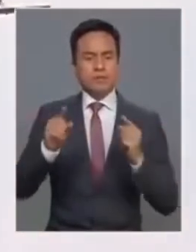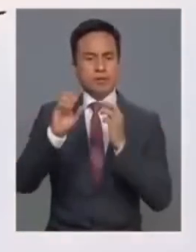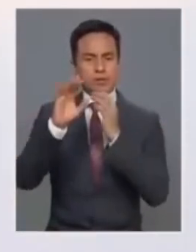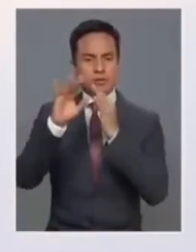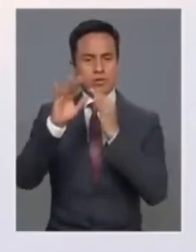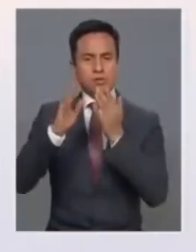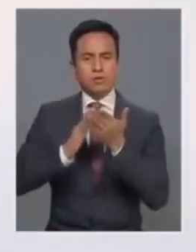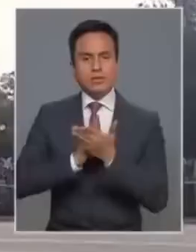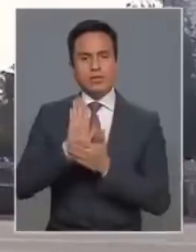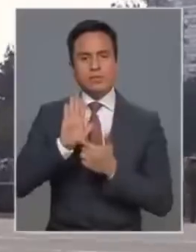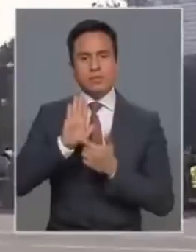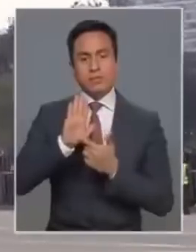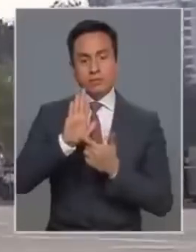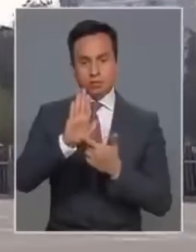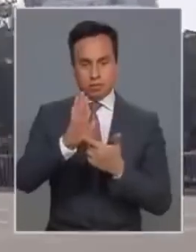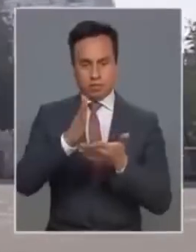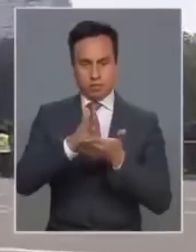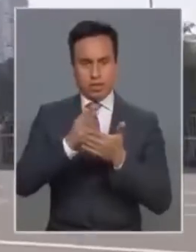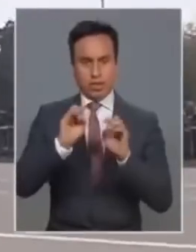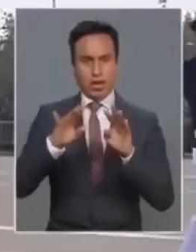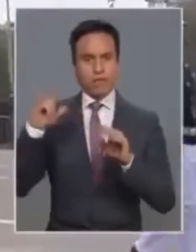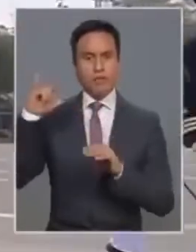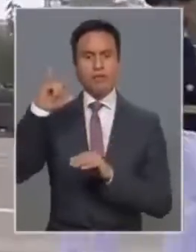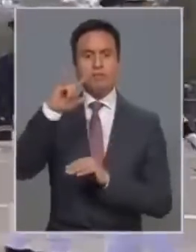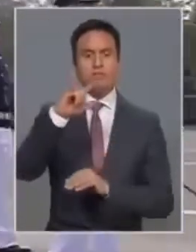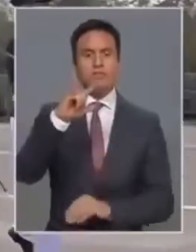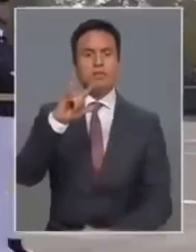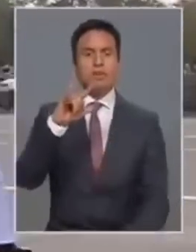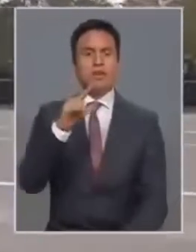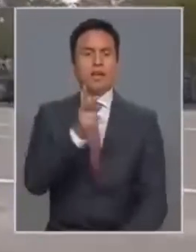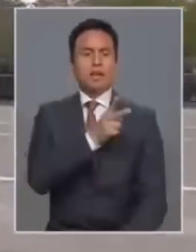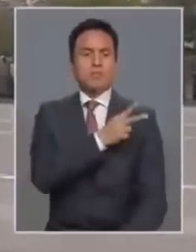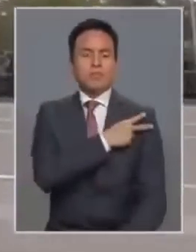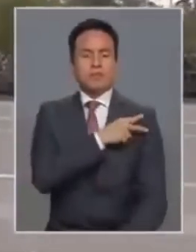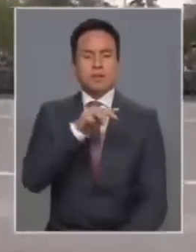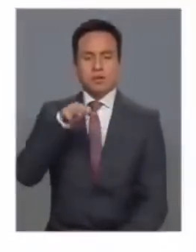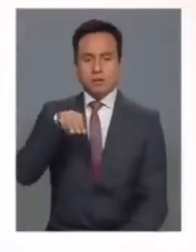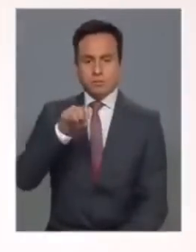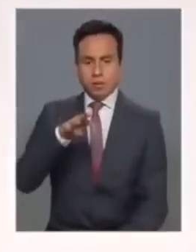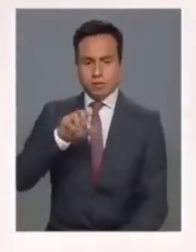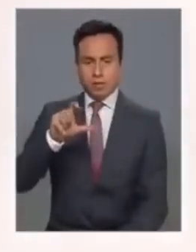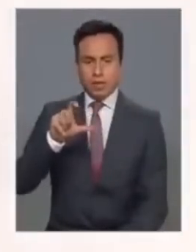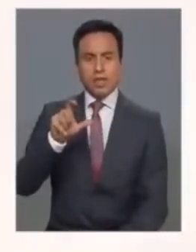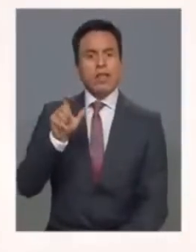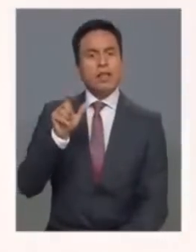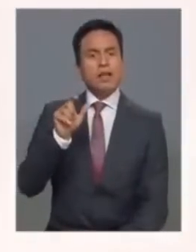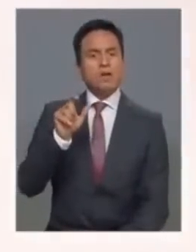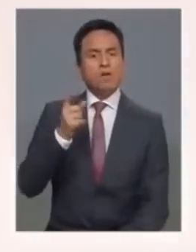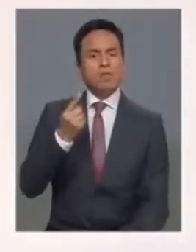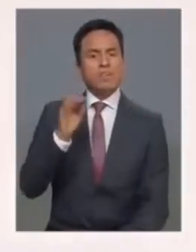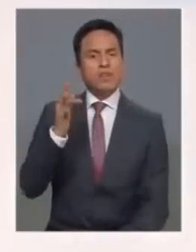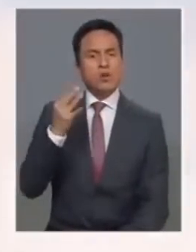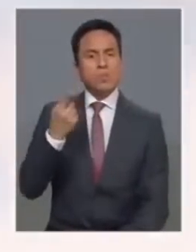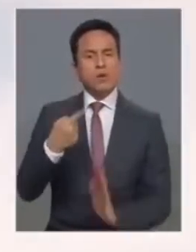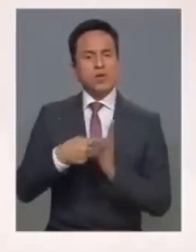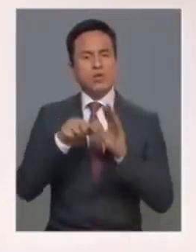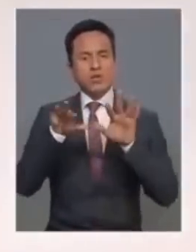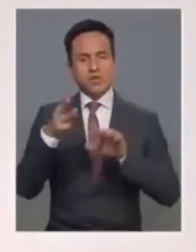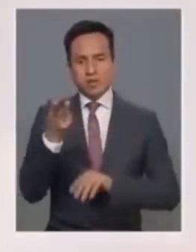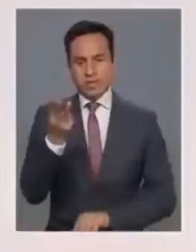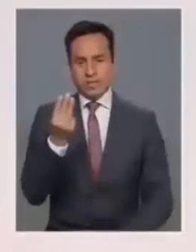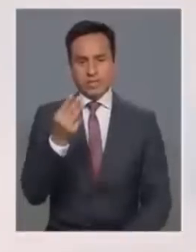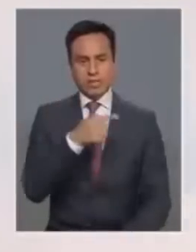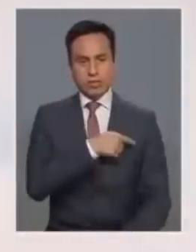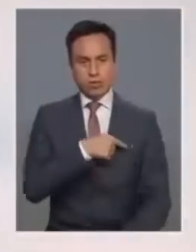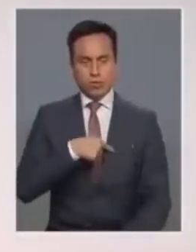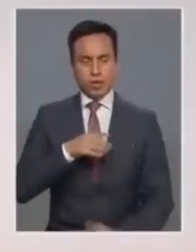¡Guau! Wow. Inicia su presentación la Escuela de Aviación Capitán Manuel Ábalos Prado, que fue fundada el 11 de febrero de 1913 con el